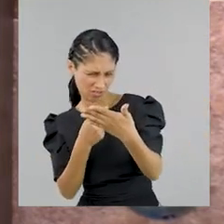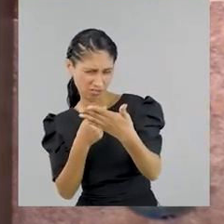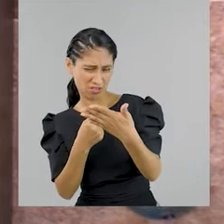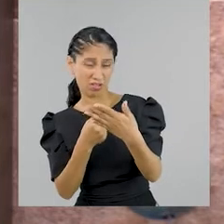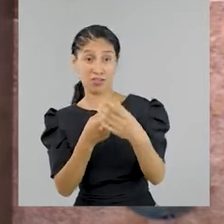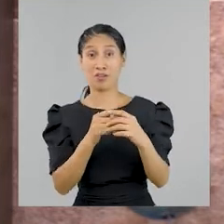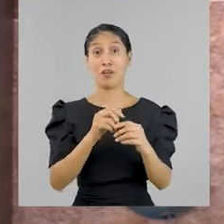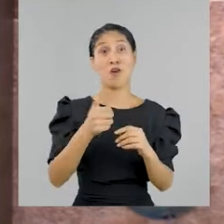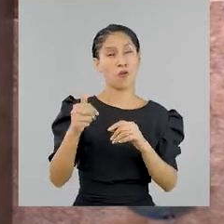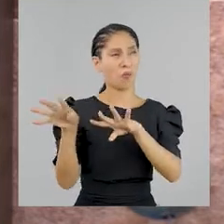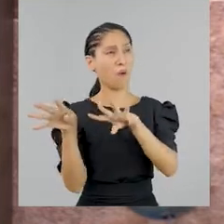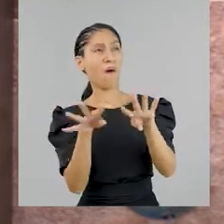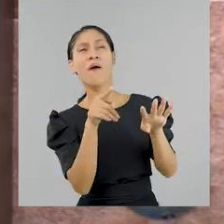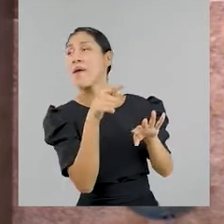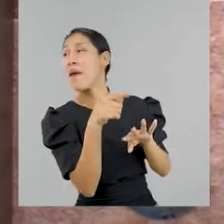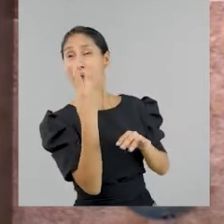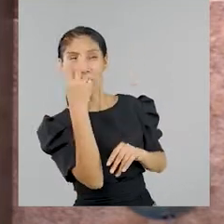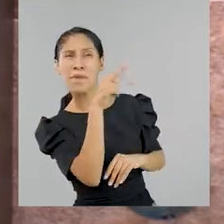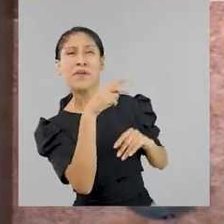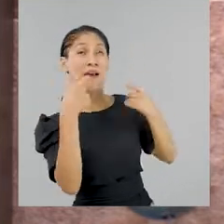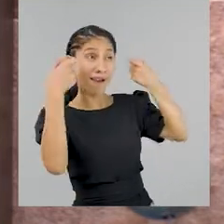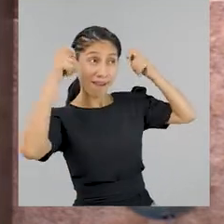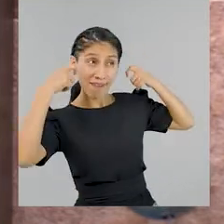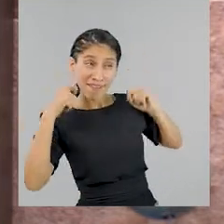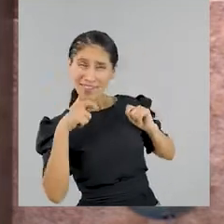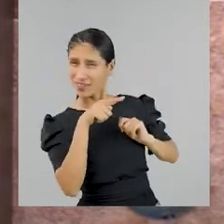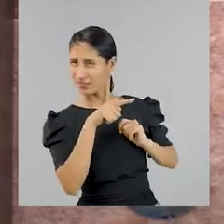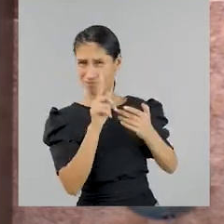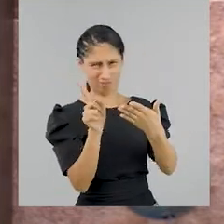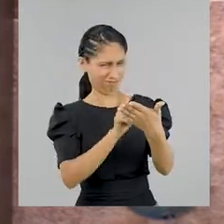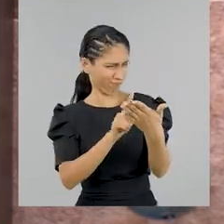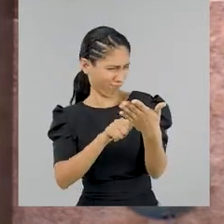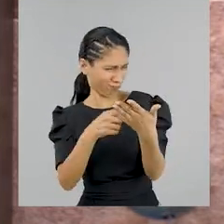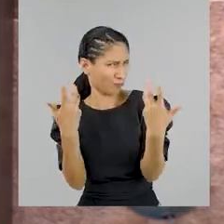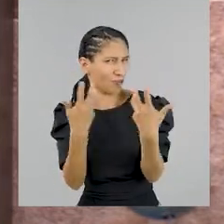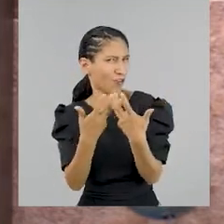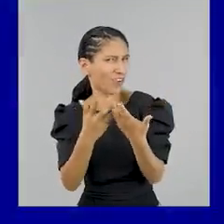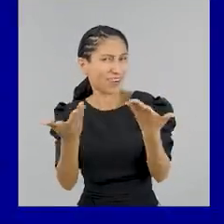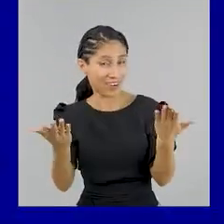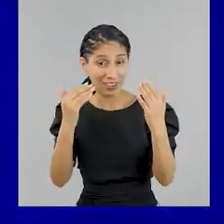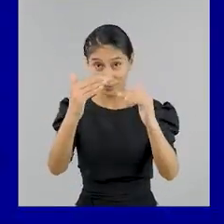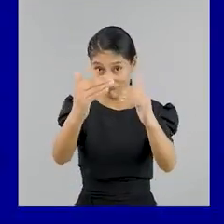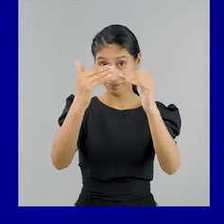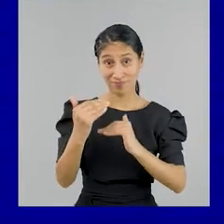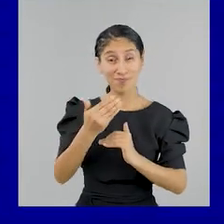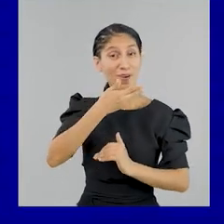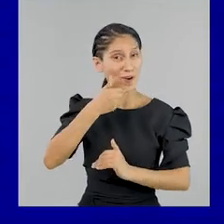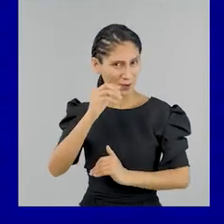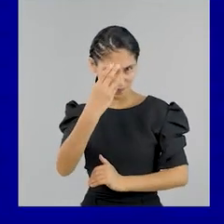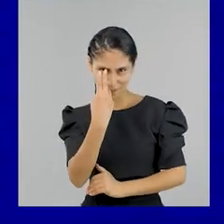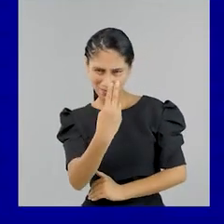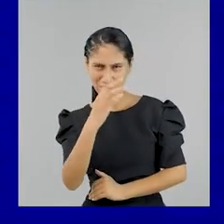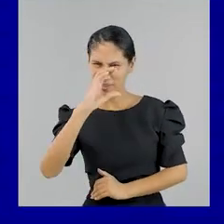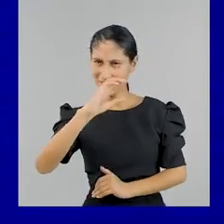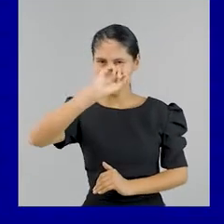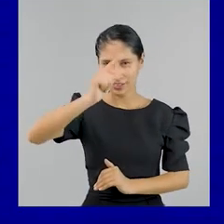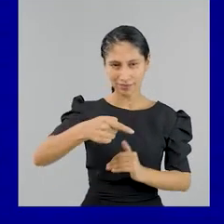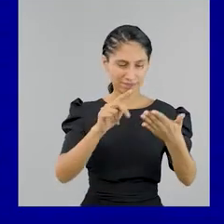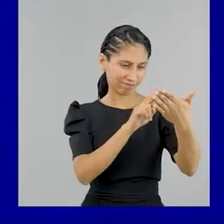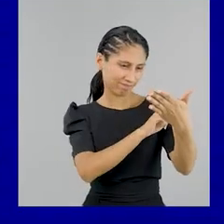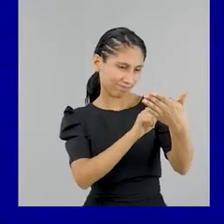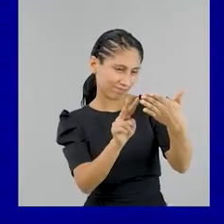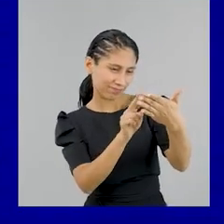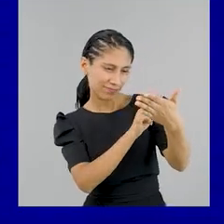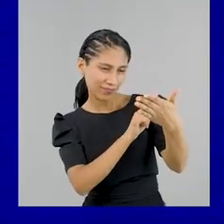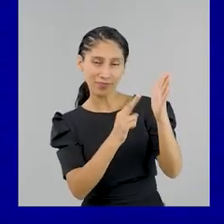necesariamente es resaltar a Micaela Bastidas. Veamos qué pasa con las otras alternativas. Pasemos a la C. Reforzar